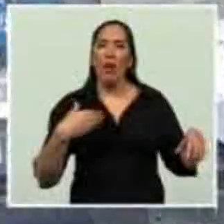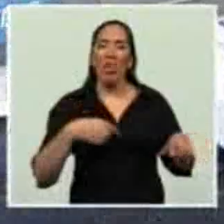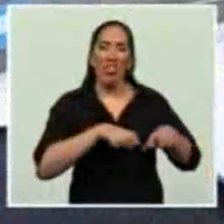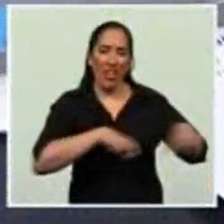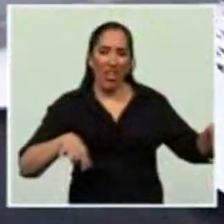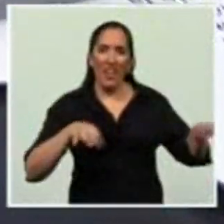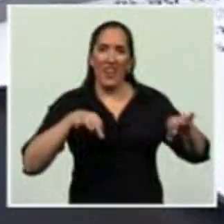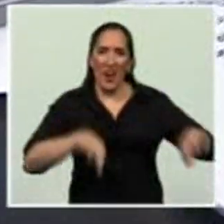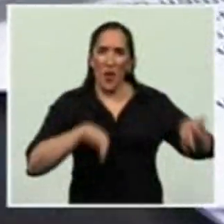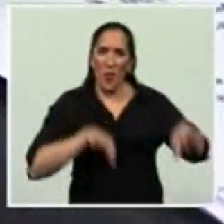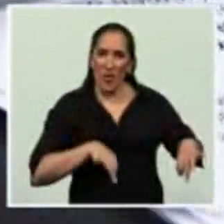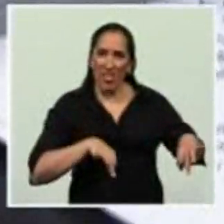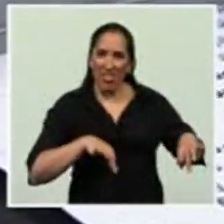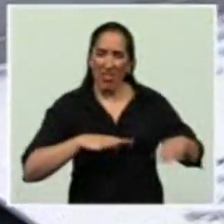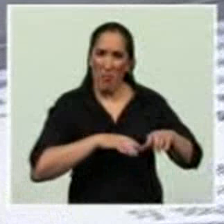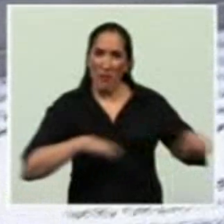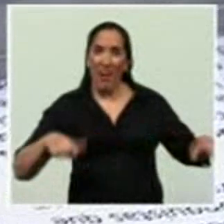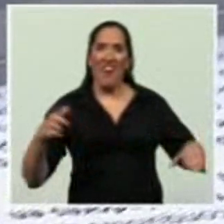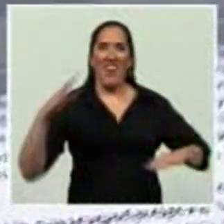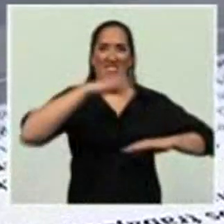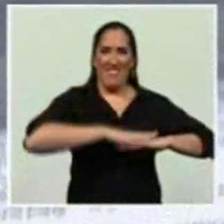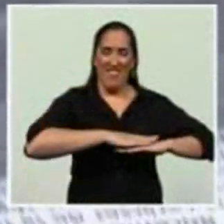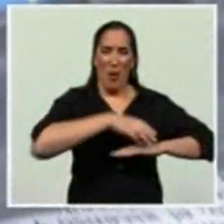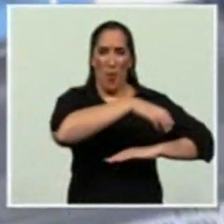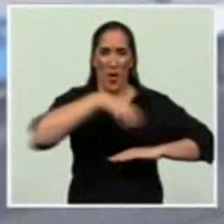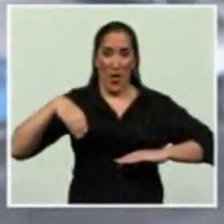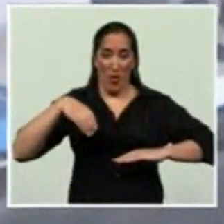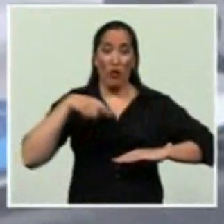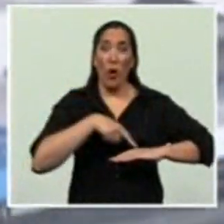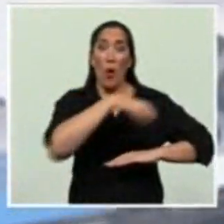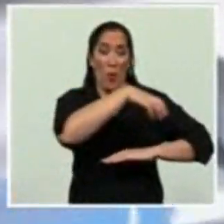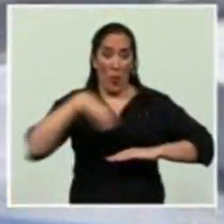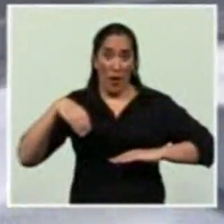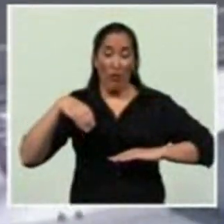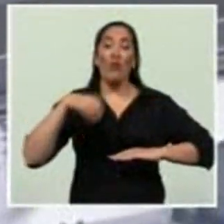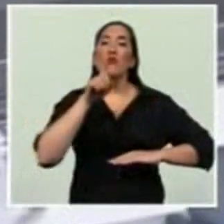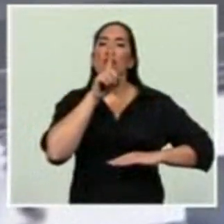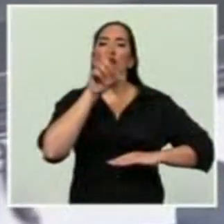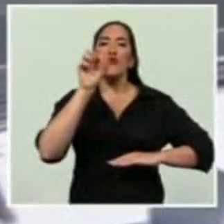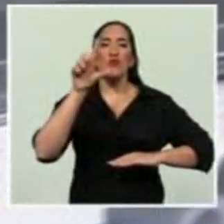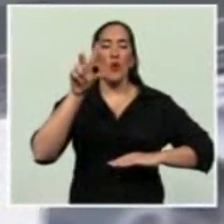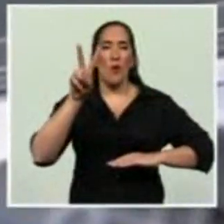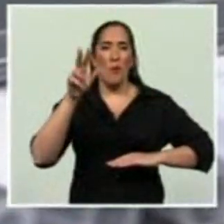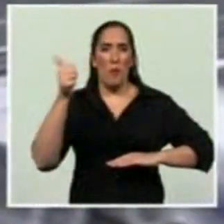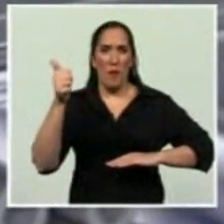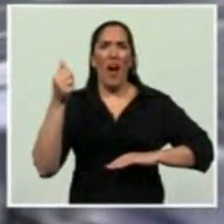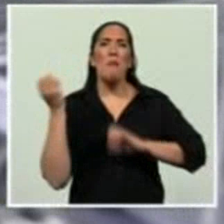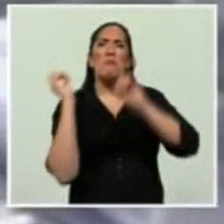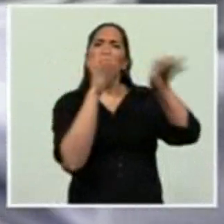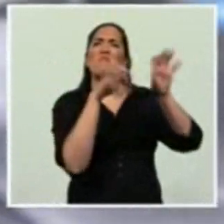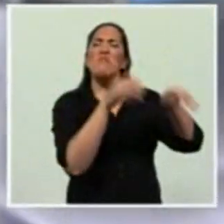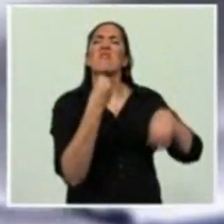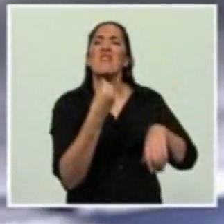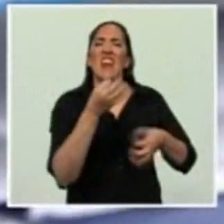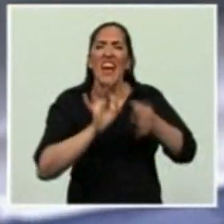de los vagones Y estos son los vagones los vagones tolvas Este es el Tolva granero O sea no granero de